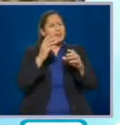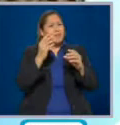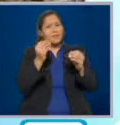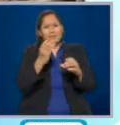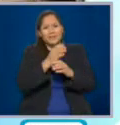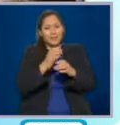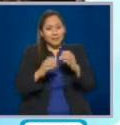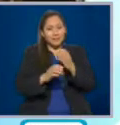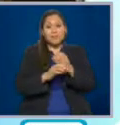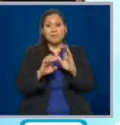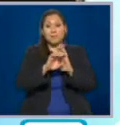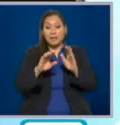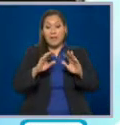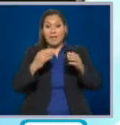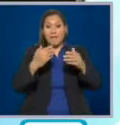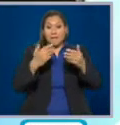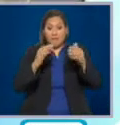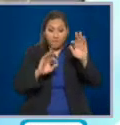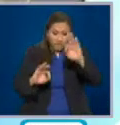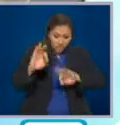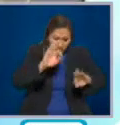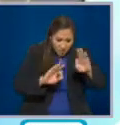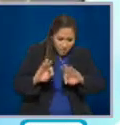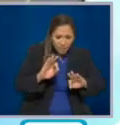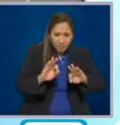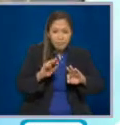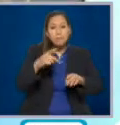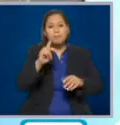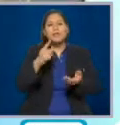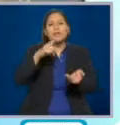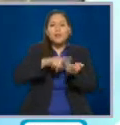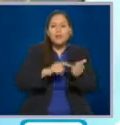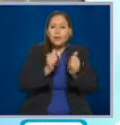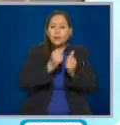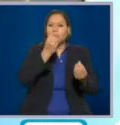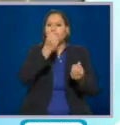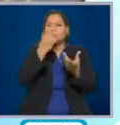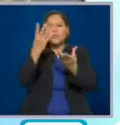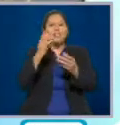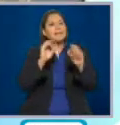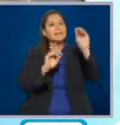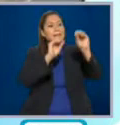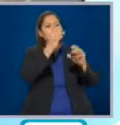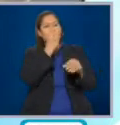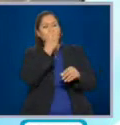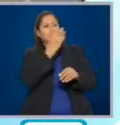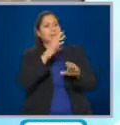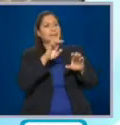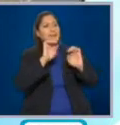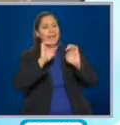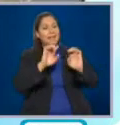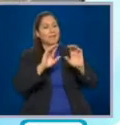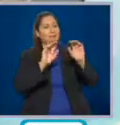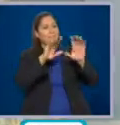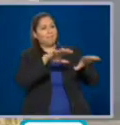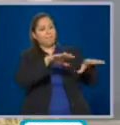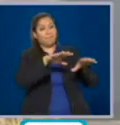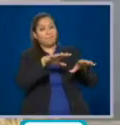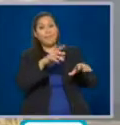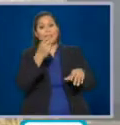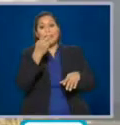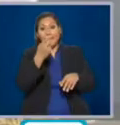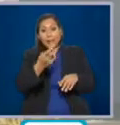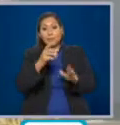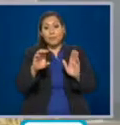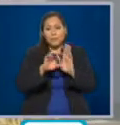¿no? Está la parte física, pero también esta parte como más poética, estética. Entonces queda muy bien en el laboratorio. Para nosotros ha